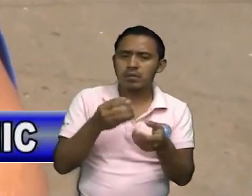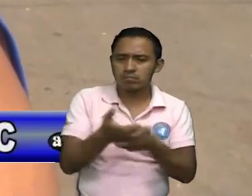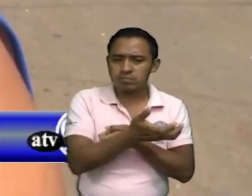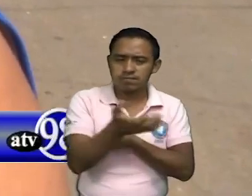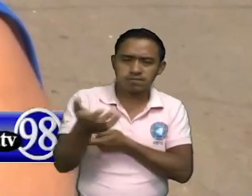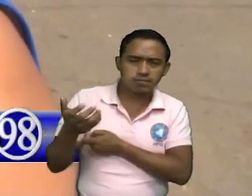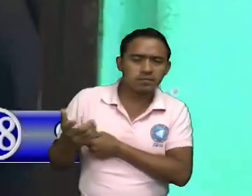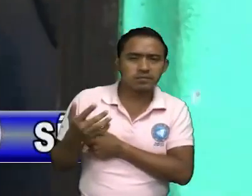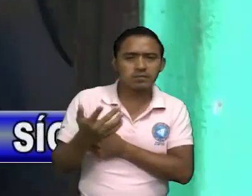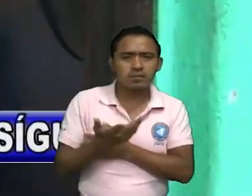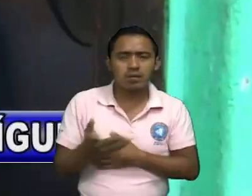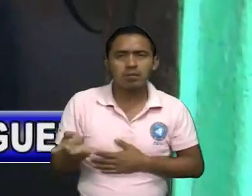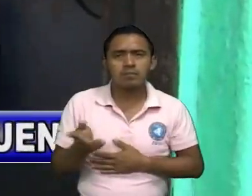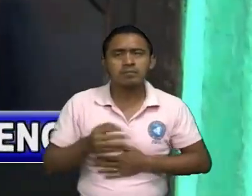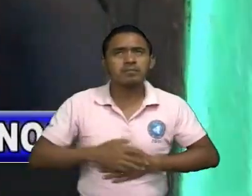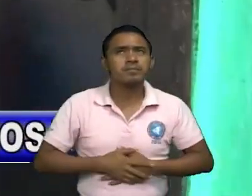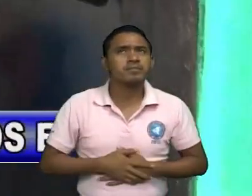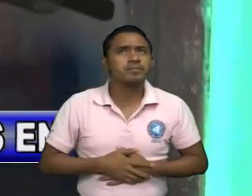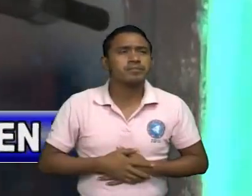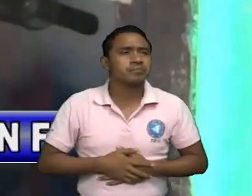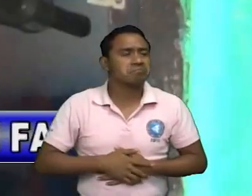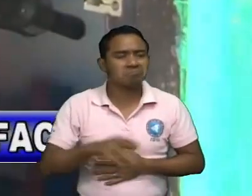fumigación en los barrios. ¿Vos te acordás?